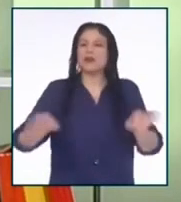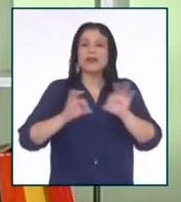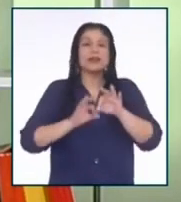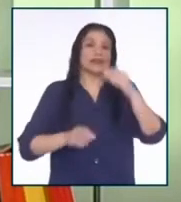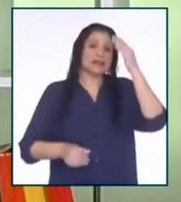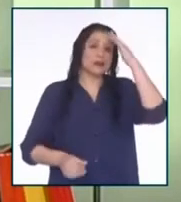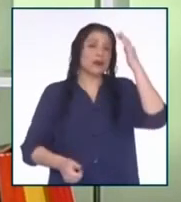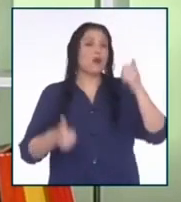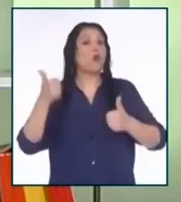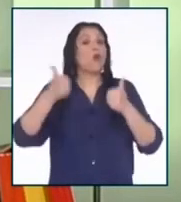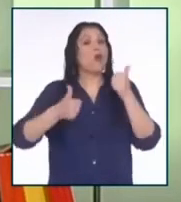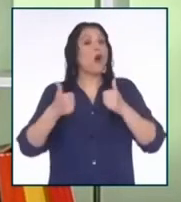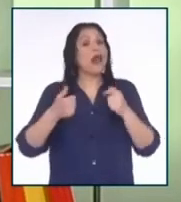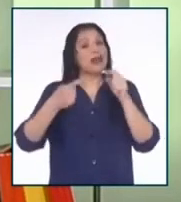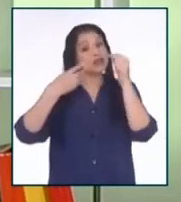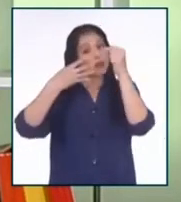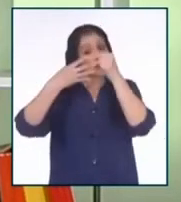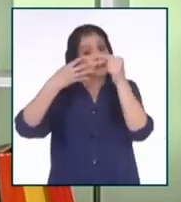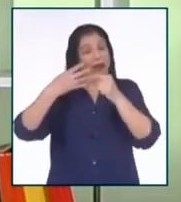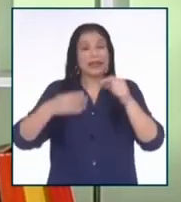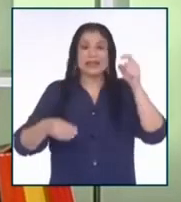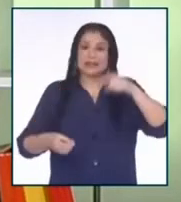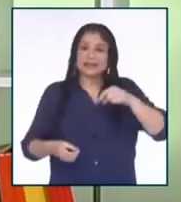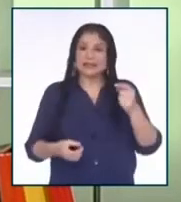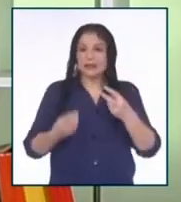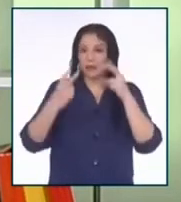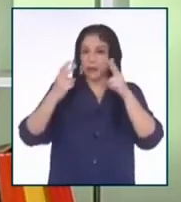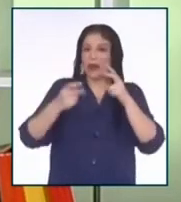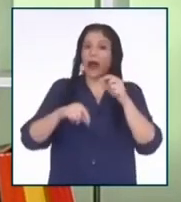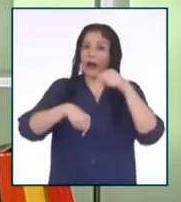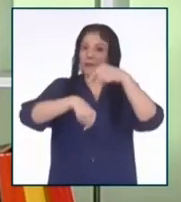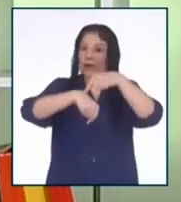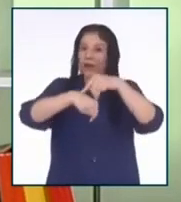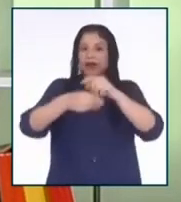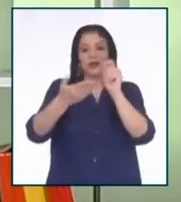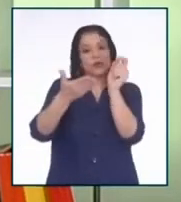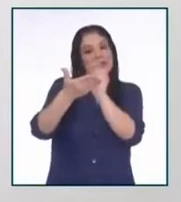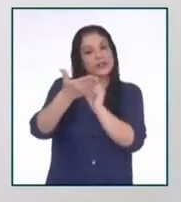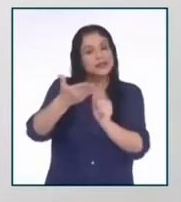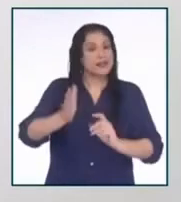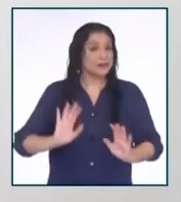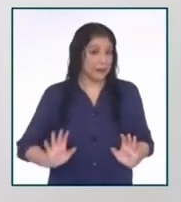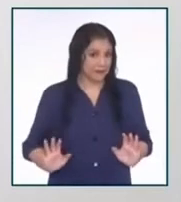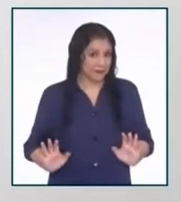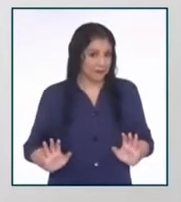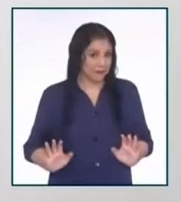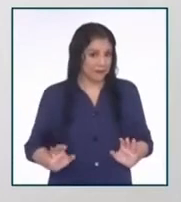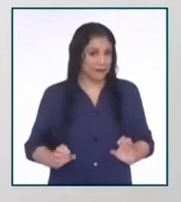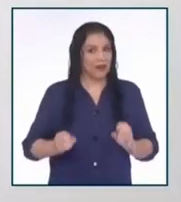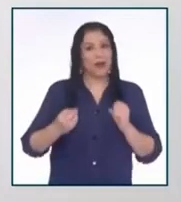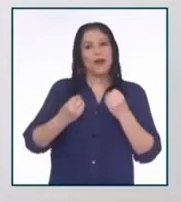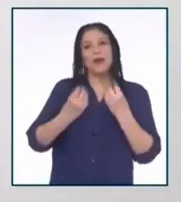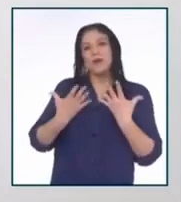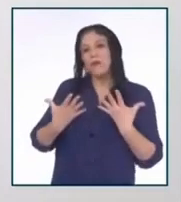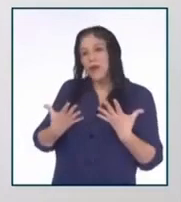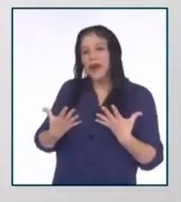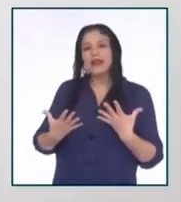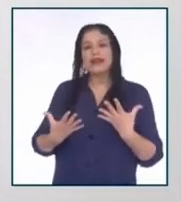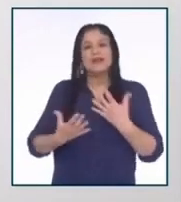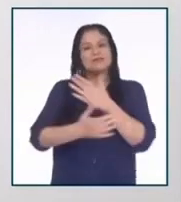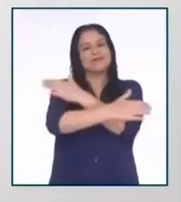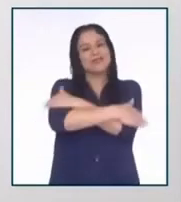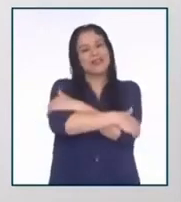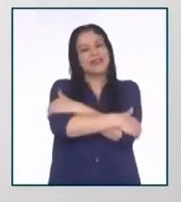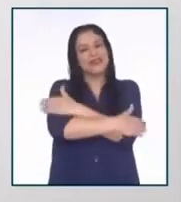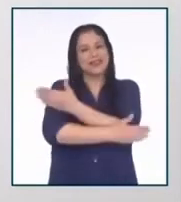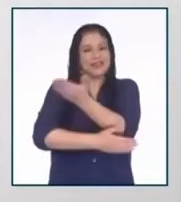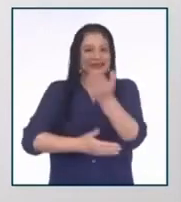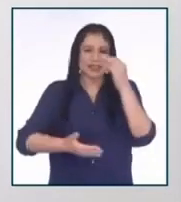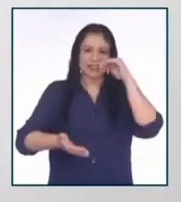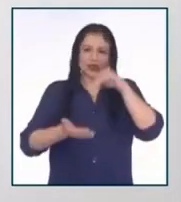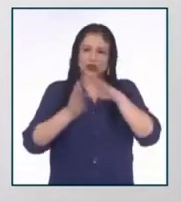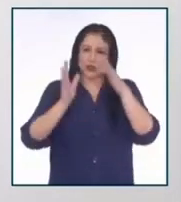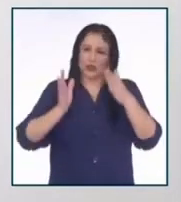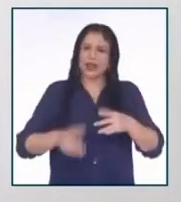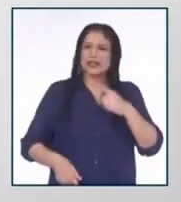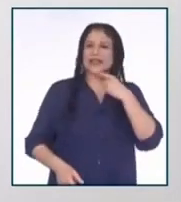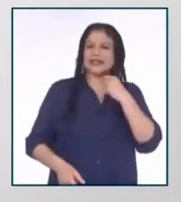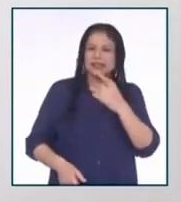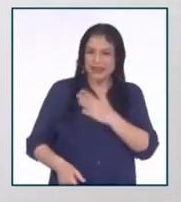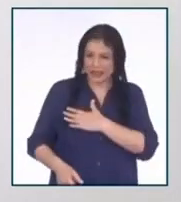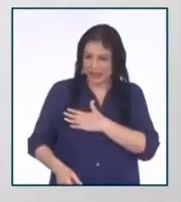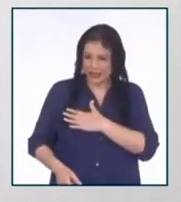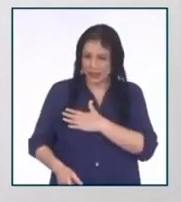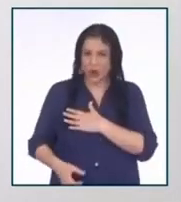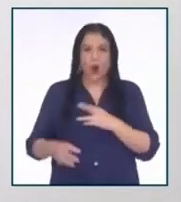saber cuáles son los criterios que debemos tener en cuenta cuando escribimos un texto. Bueno, queridas y queridos estudiantes de quinto de